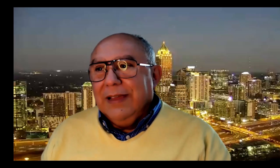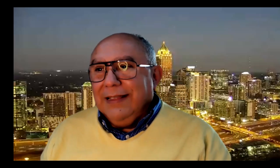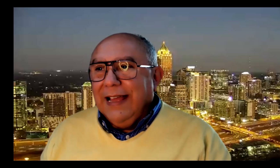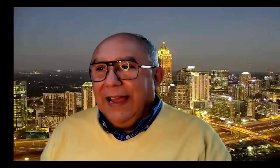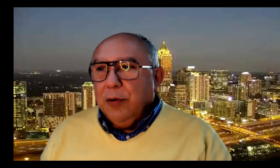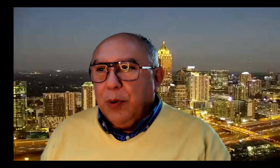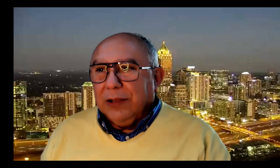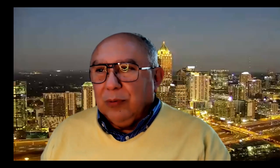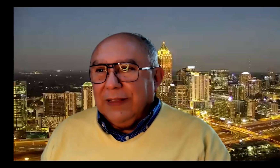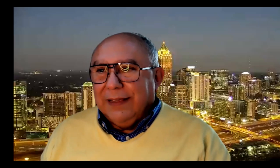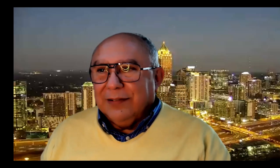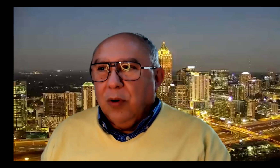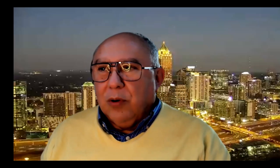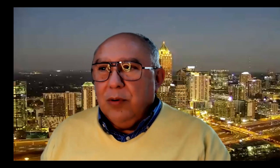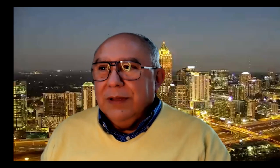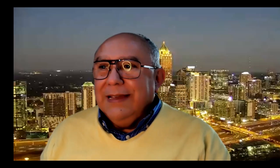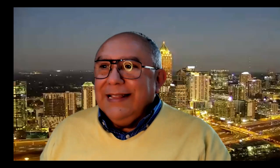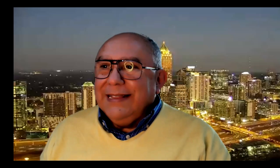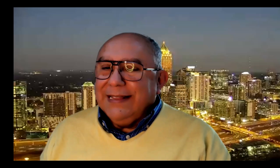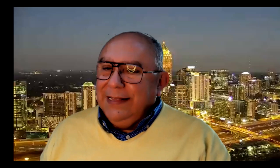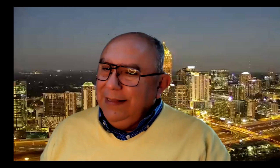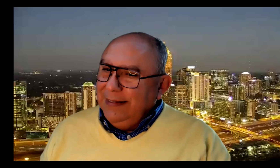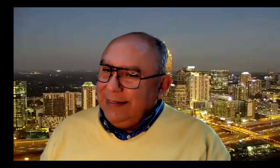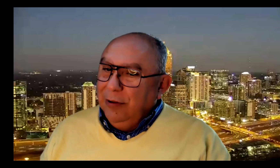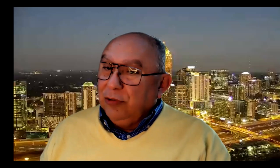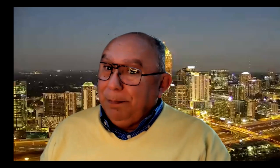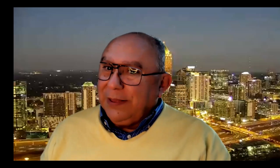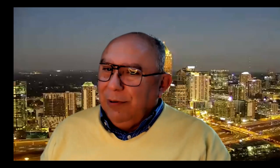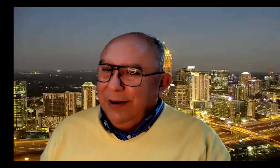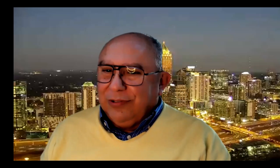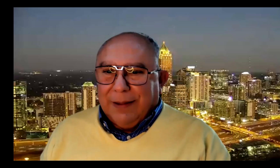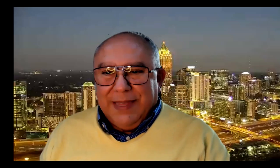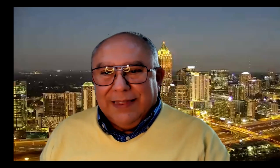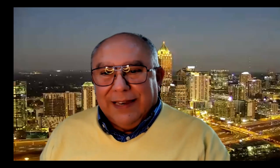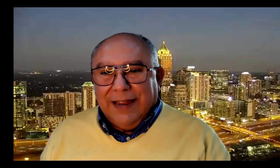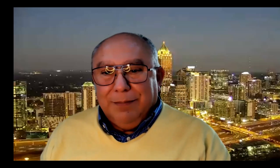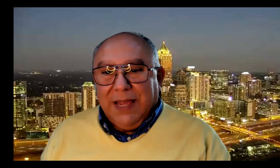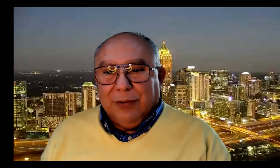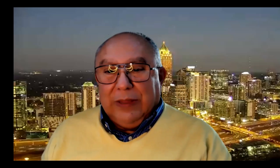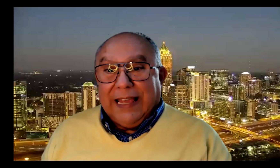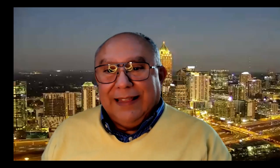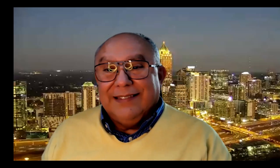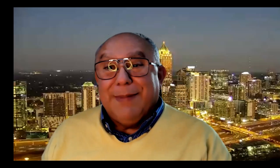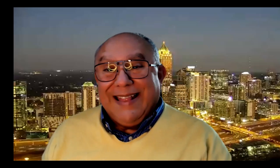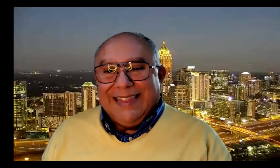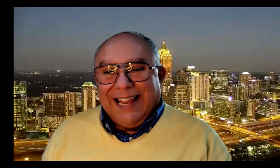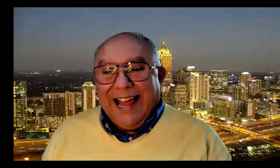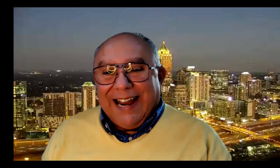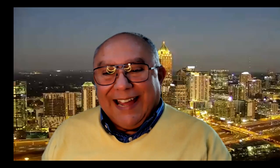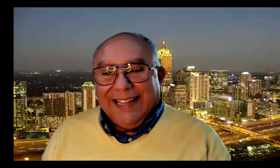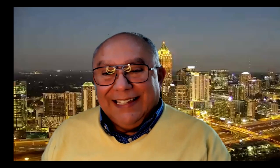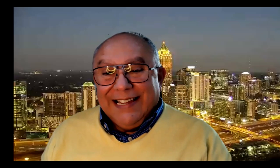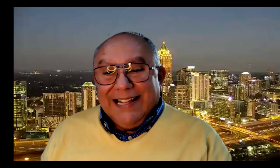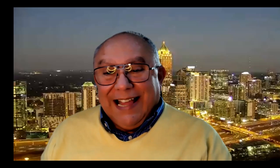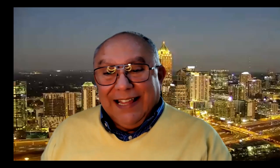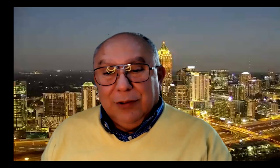construcción del aeropuerto de Texcoco, los petroleros también tenían miedo de que